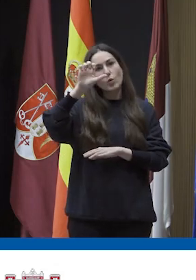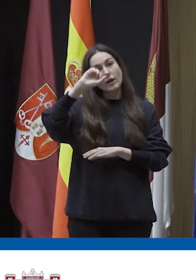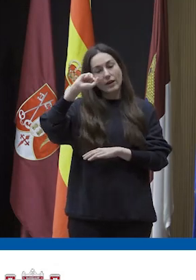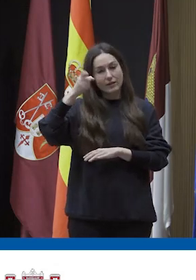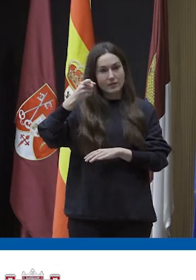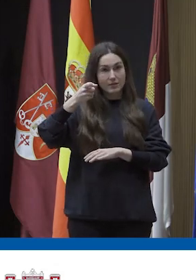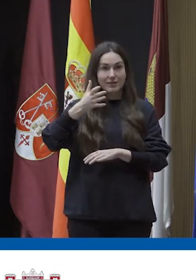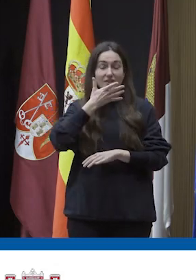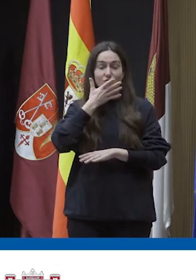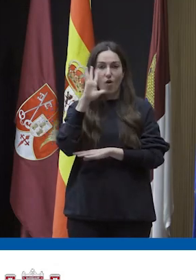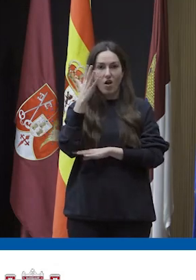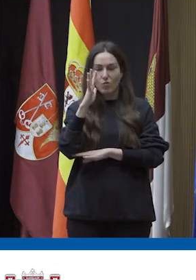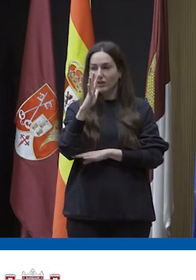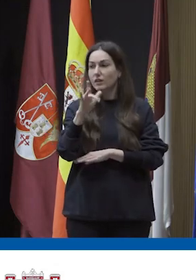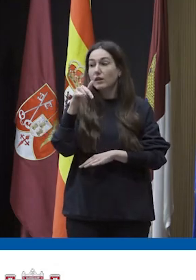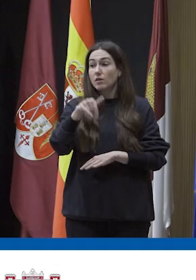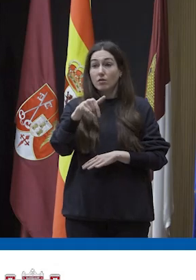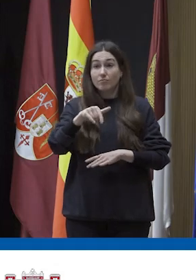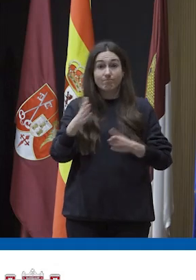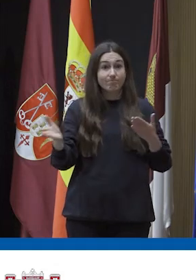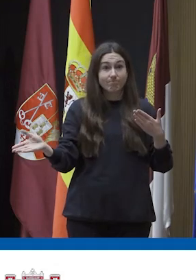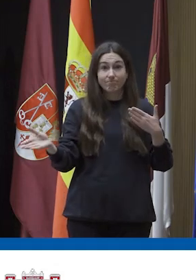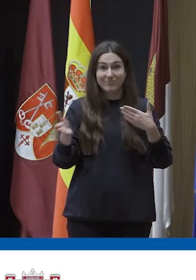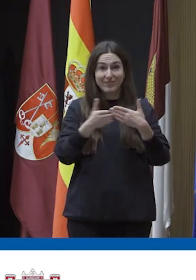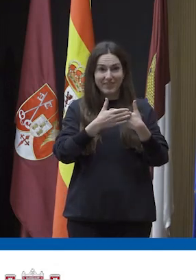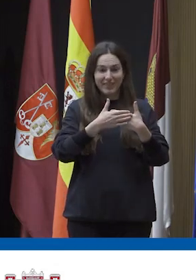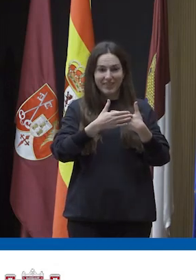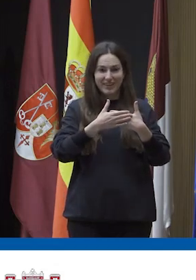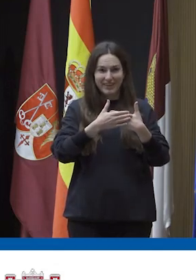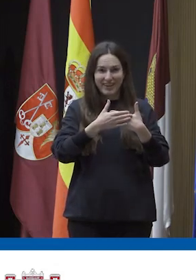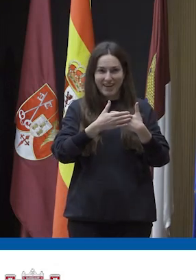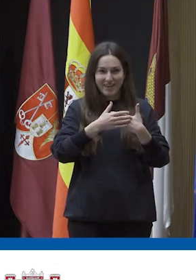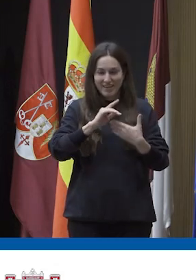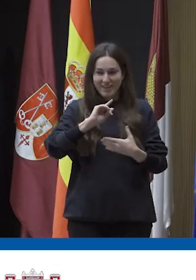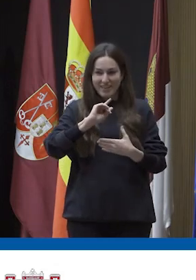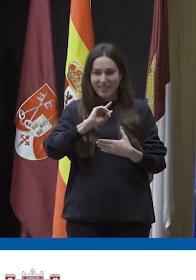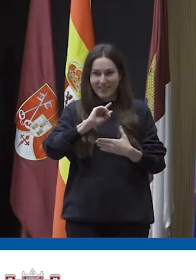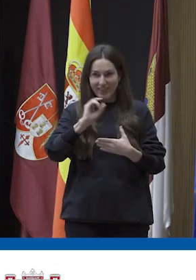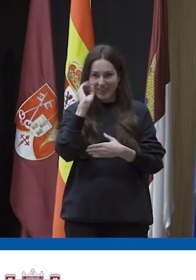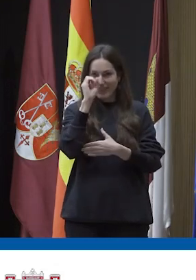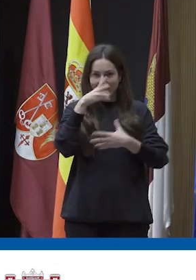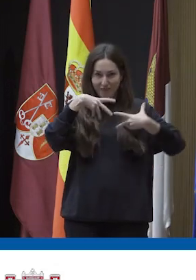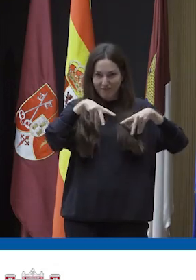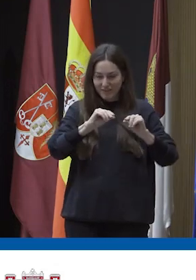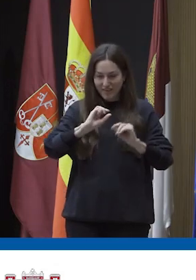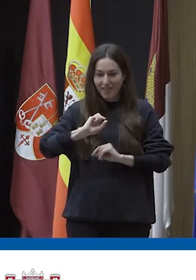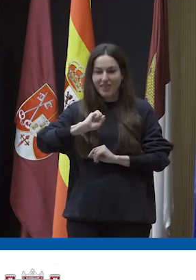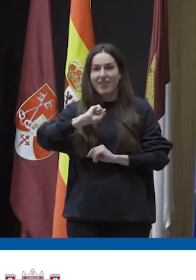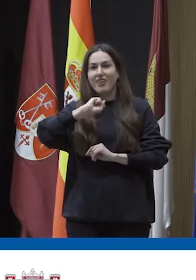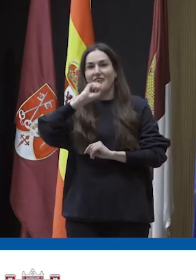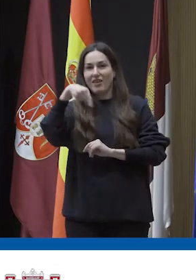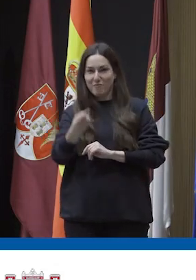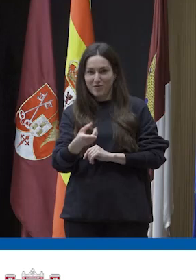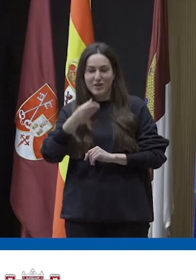nos vamos a marchar con esta conferencia a comernos ya, después de esta conferencia, a comernos ya el turrón